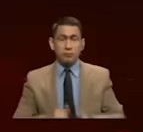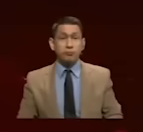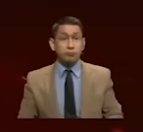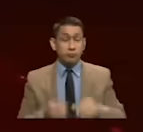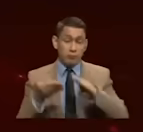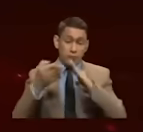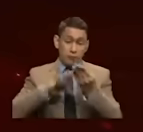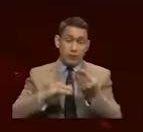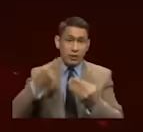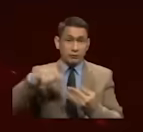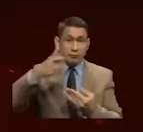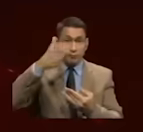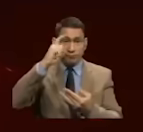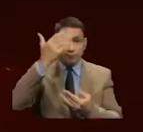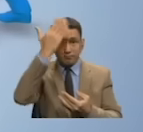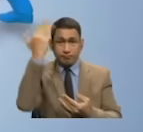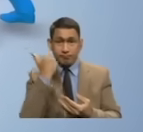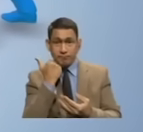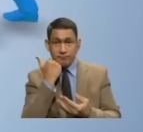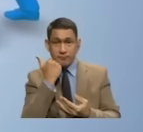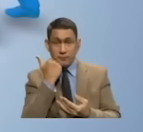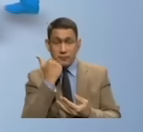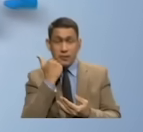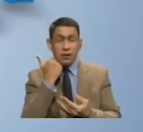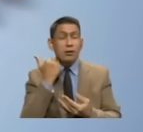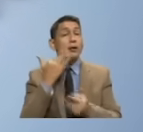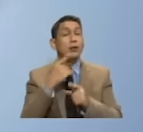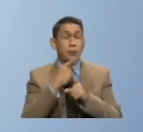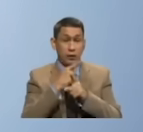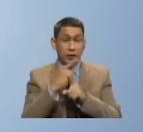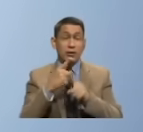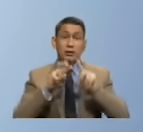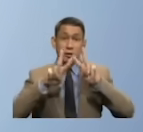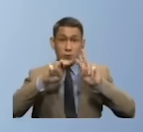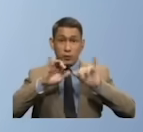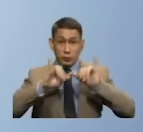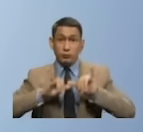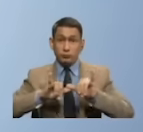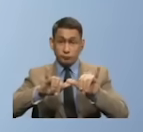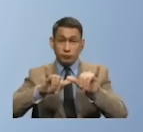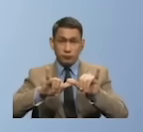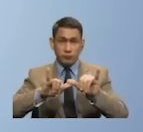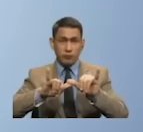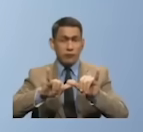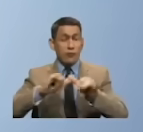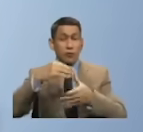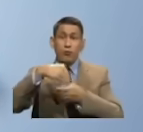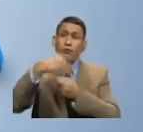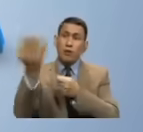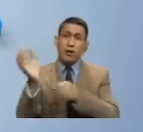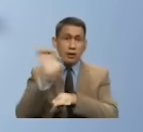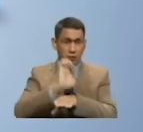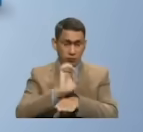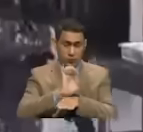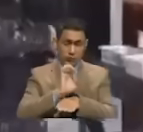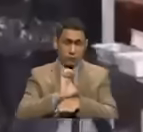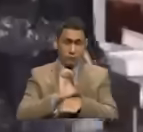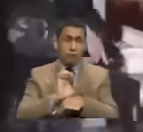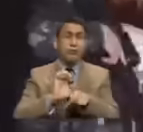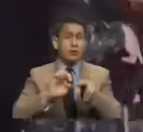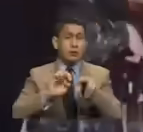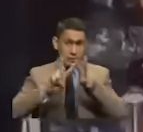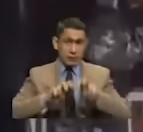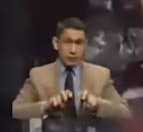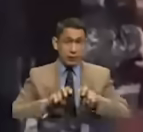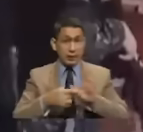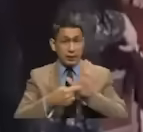asesinato de Fernando Villavicencio no solamente abrió la puerta a que la investigación trascienda fronteras y que incluso se reciba apoyo del FBI para